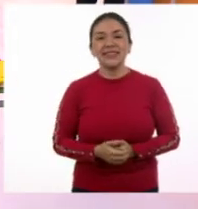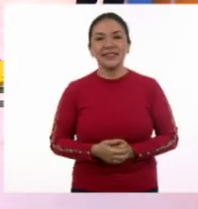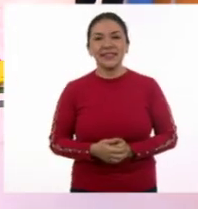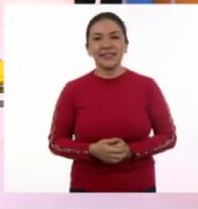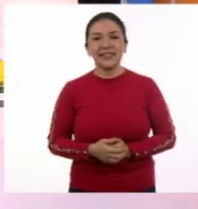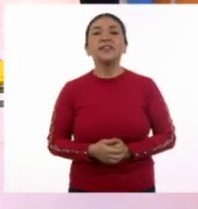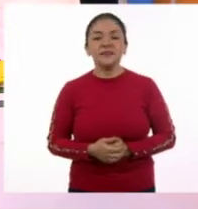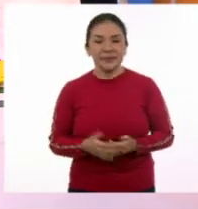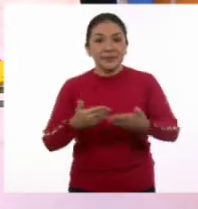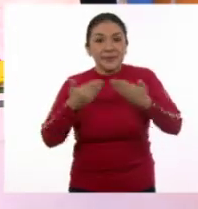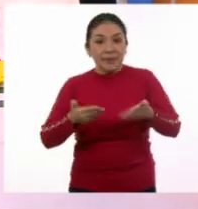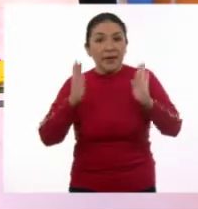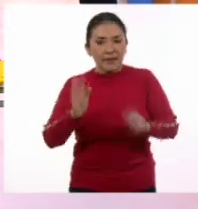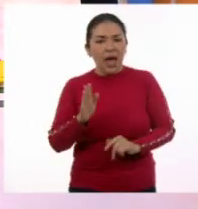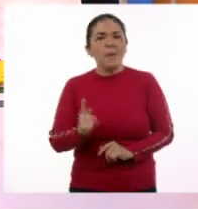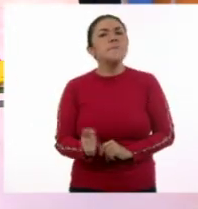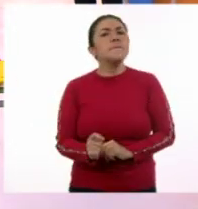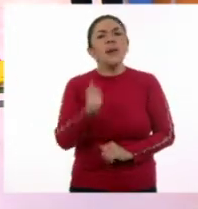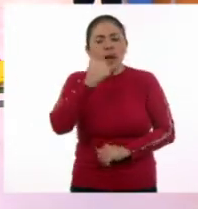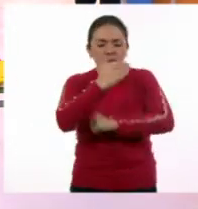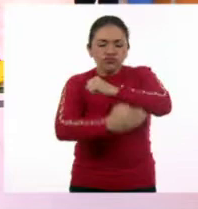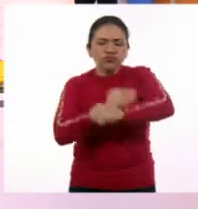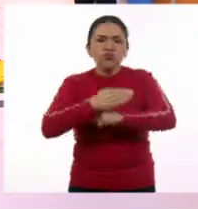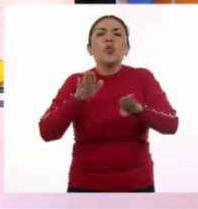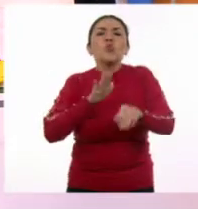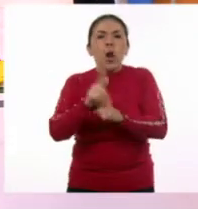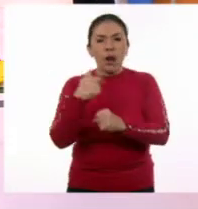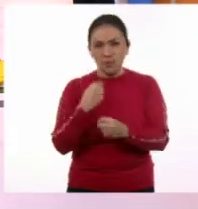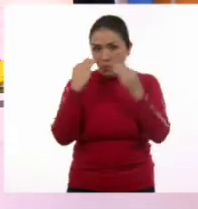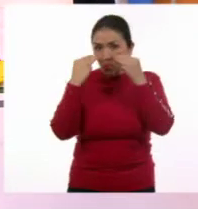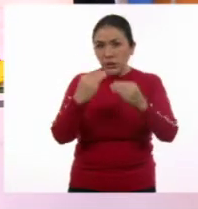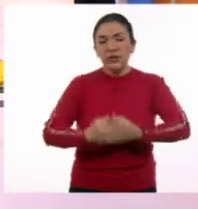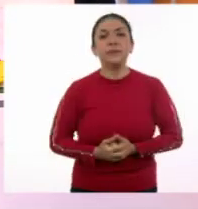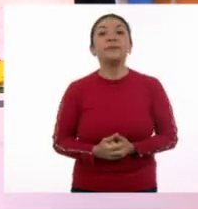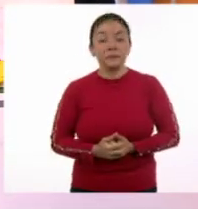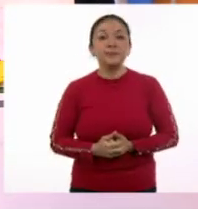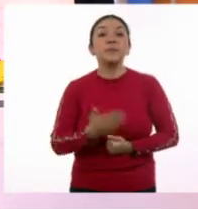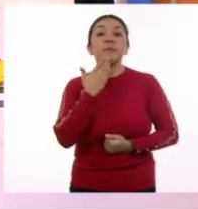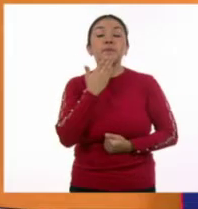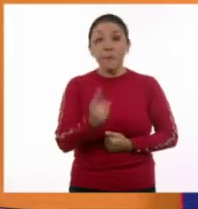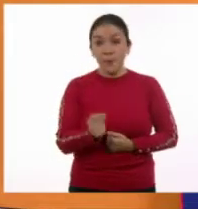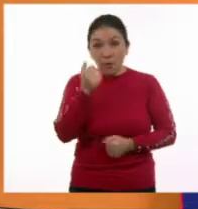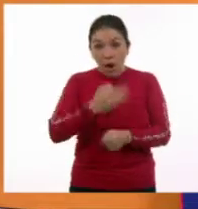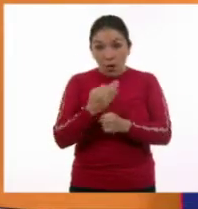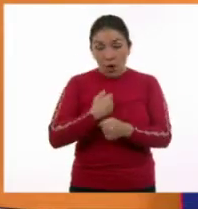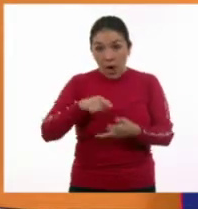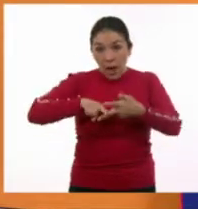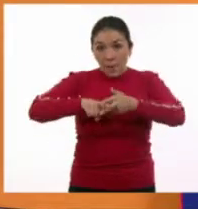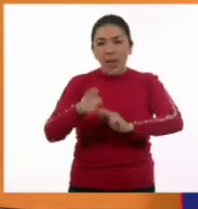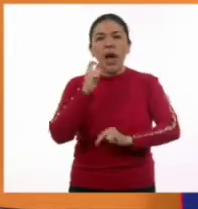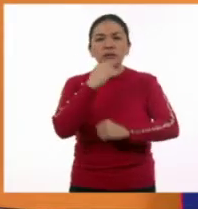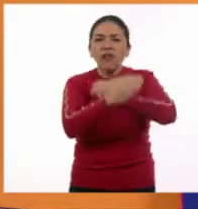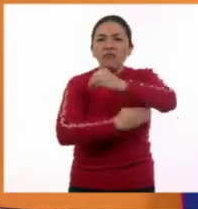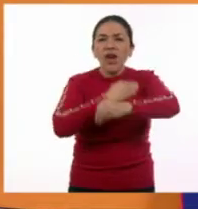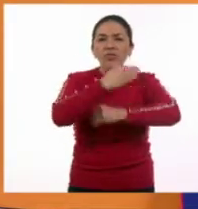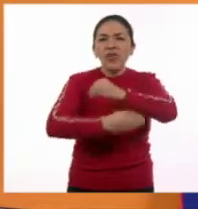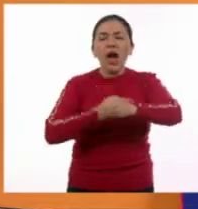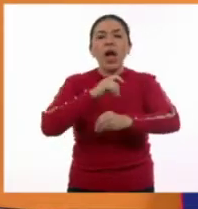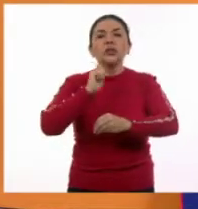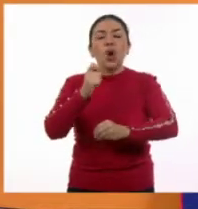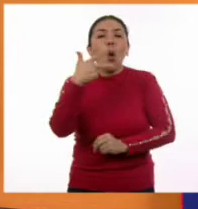con nosotros ok cuál va a ser el primer vendaje que nos vas a enseñar aunque vamos a iniciar con el vendaje de